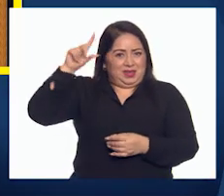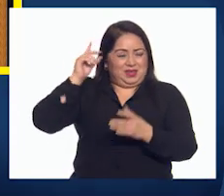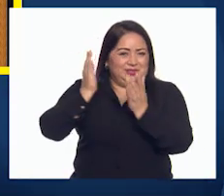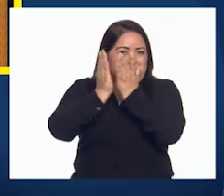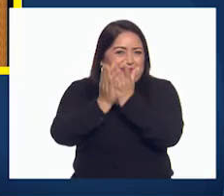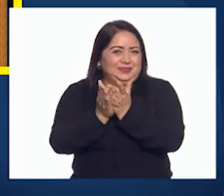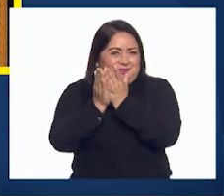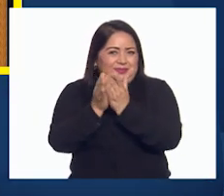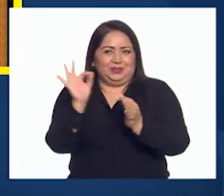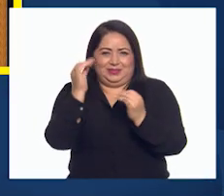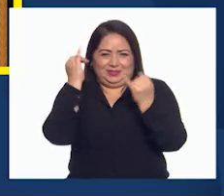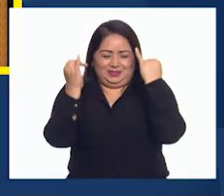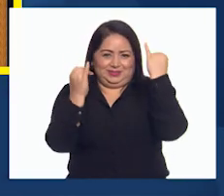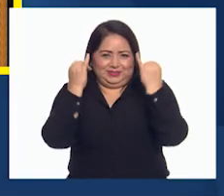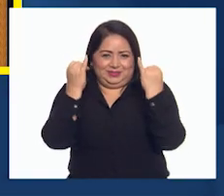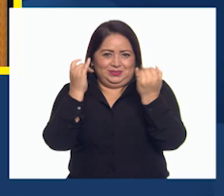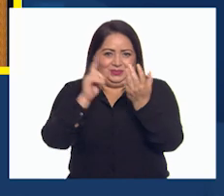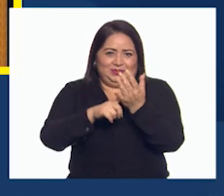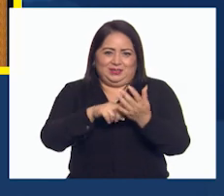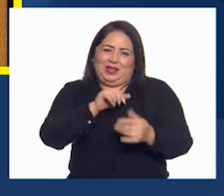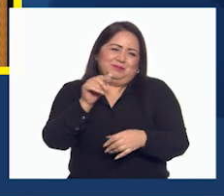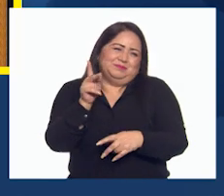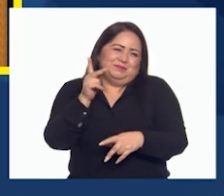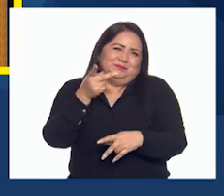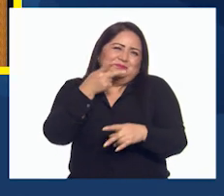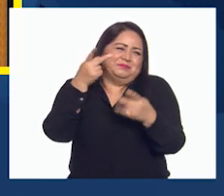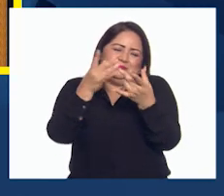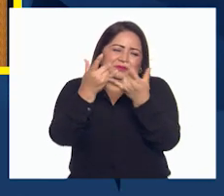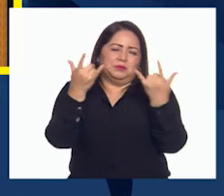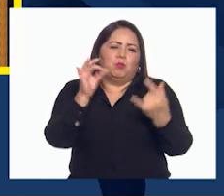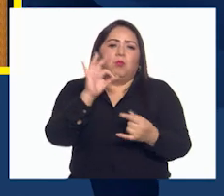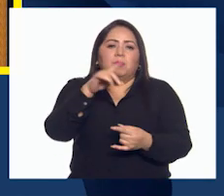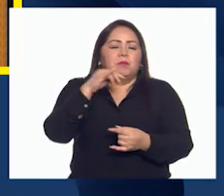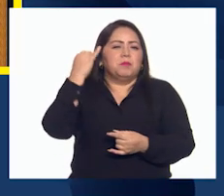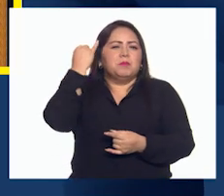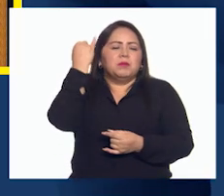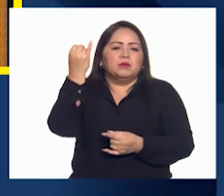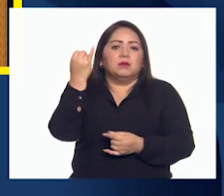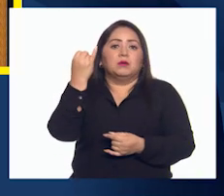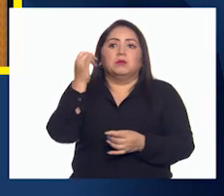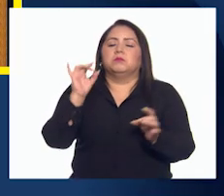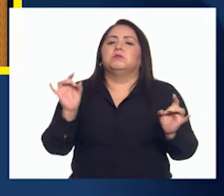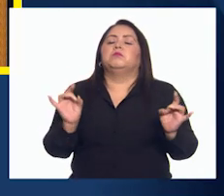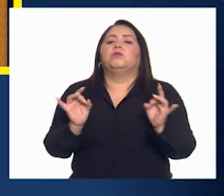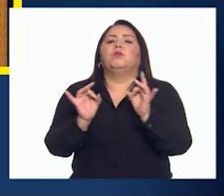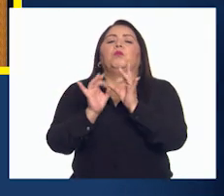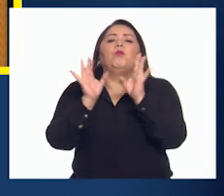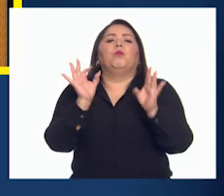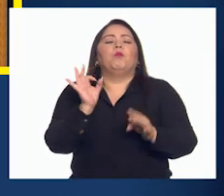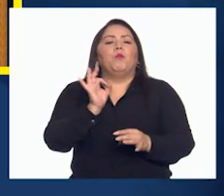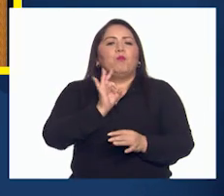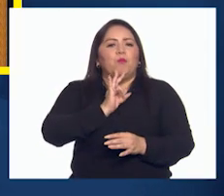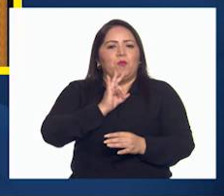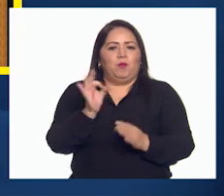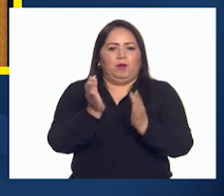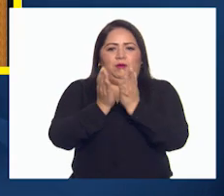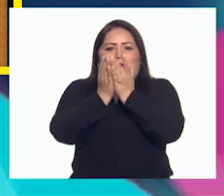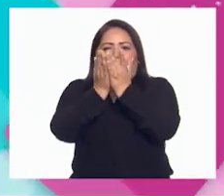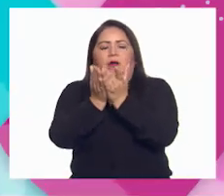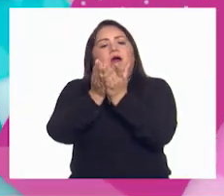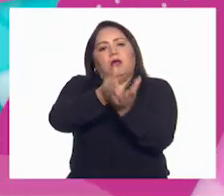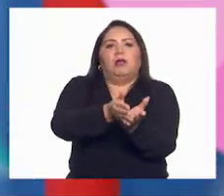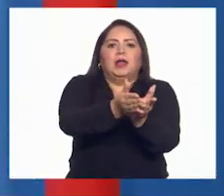con estas ideas basadas en mitos, podríamos pensar que en cualquier momento caeríamos en el borde de la